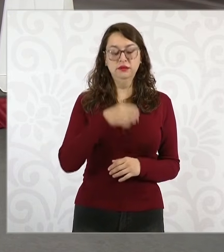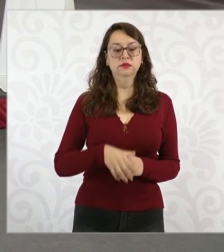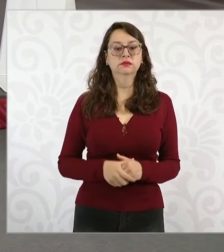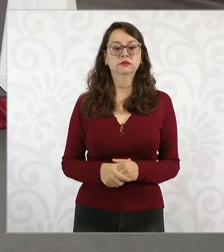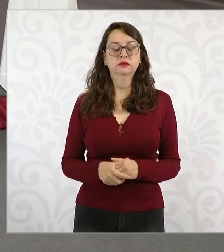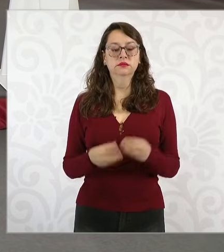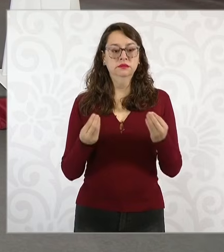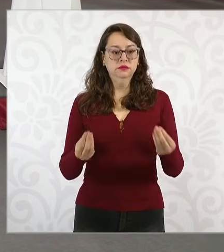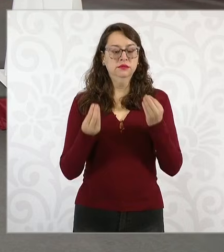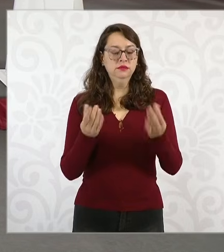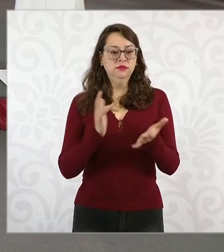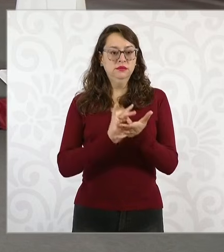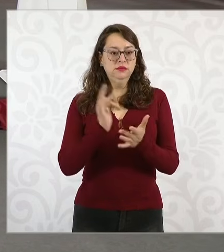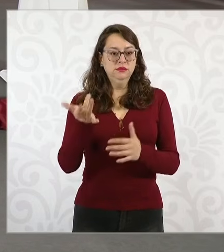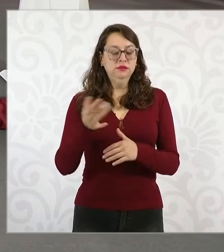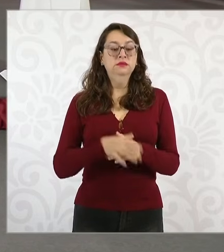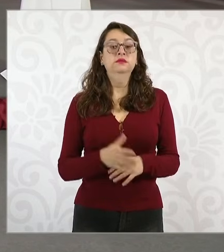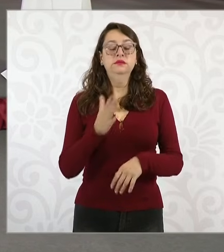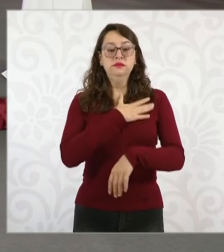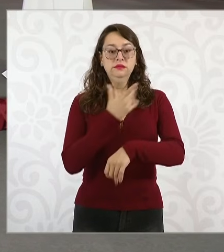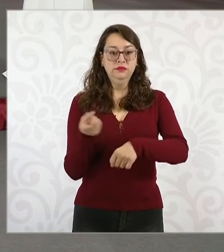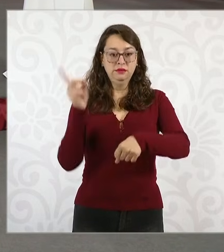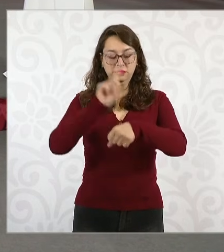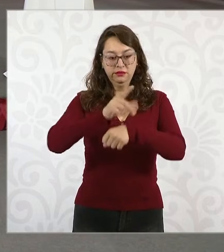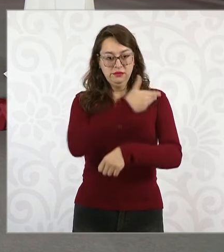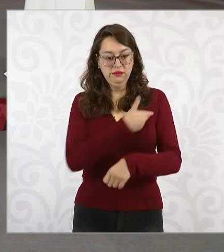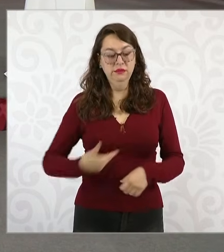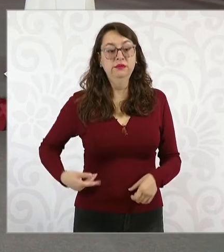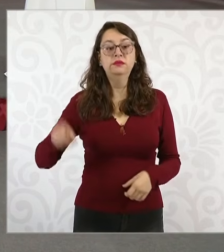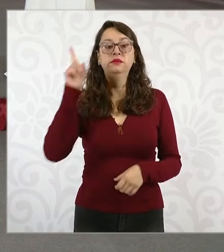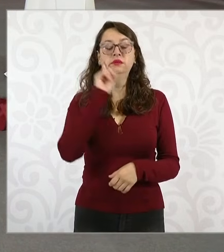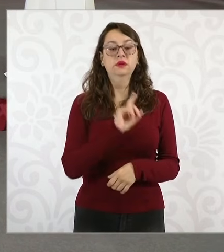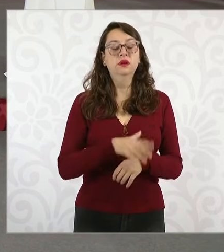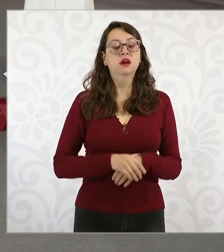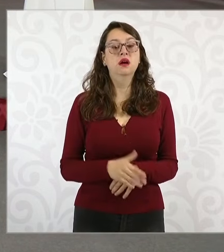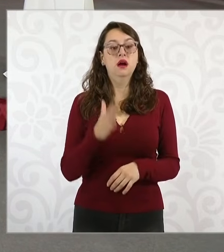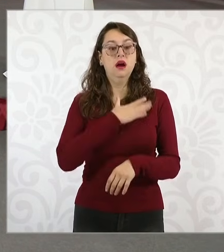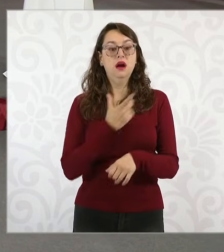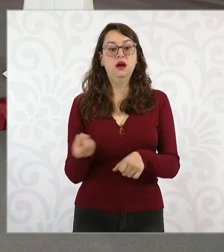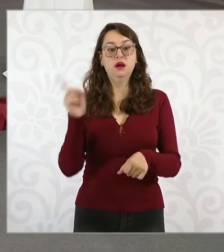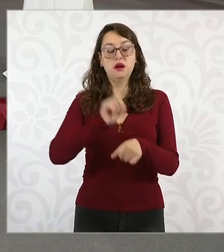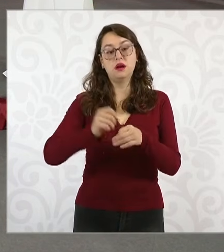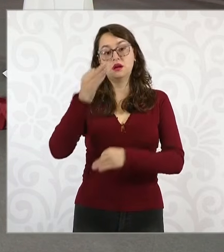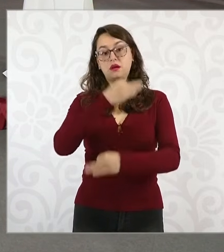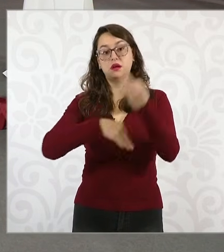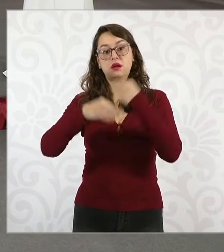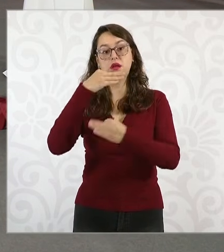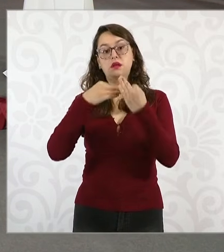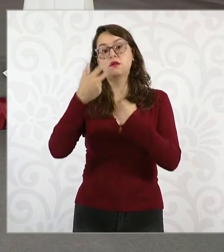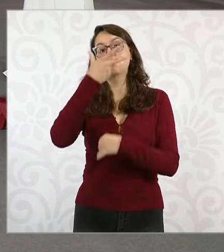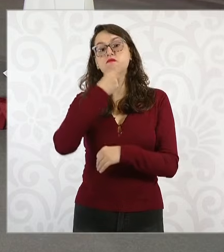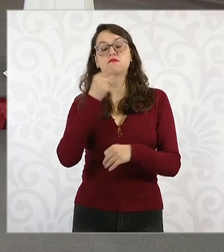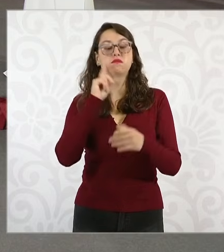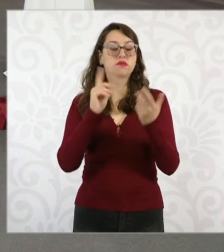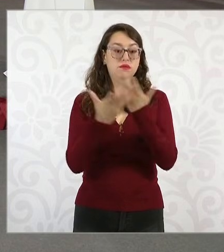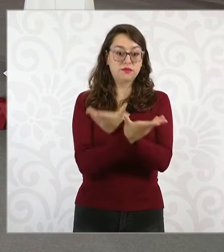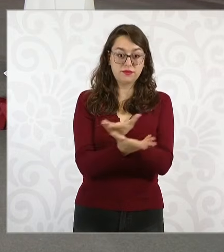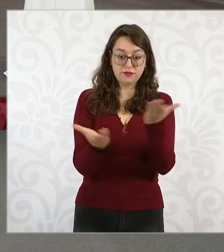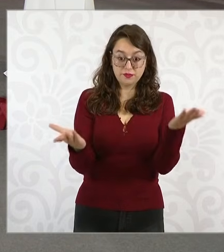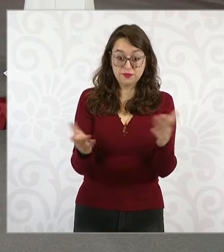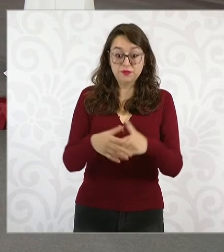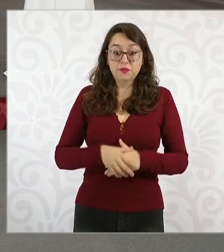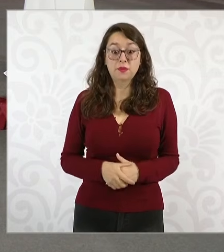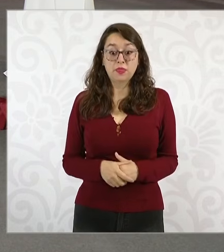Muchas gracias. Buenos días, presidenta. Buenos días a todas y a todos. Siempre dar